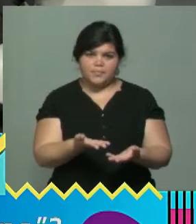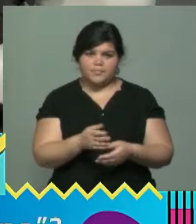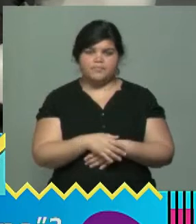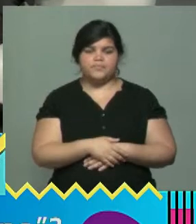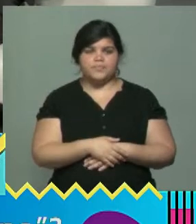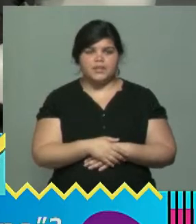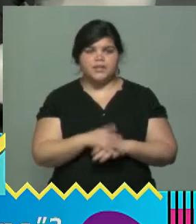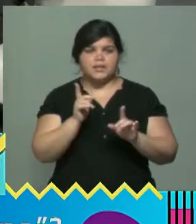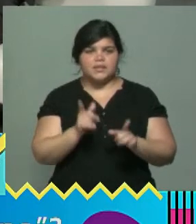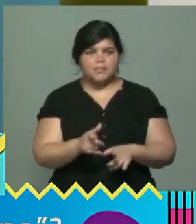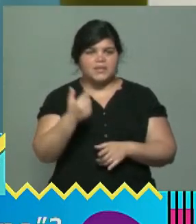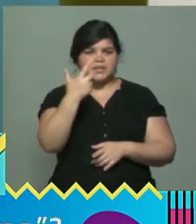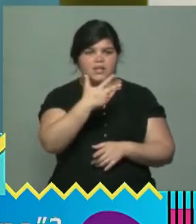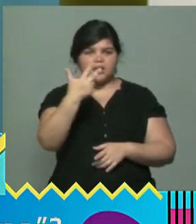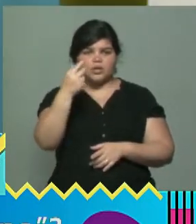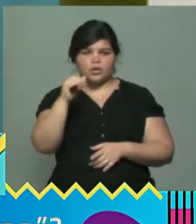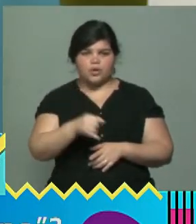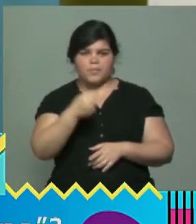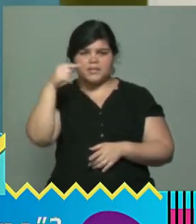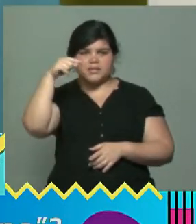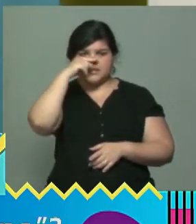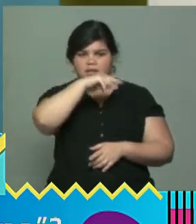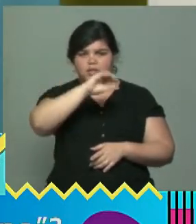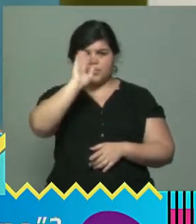un 3,7% de los encuestados decía